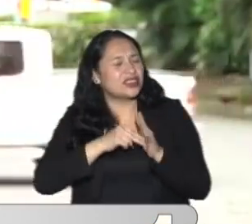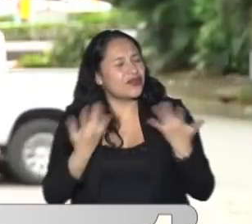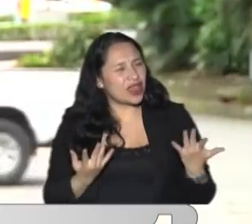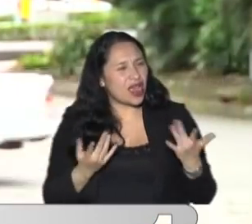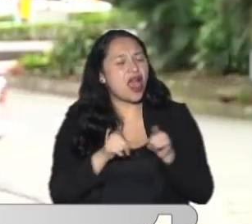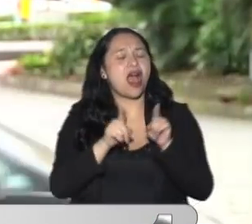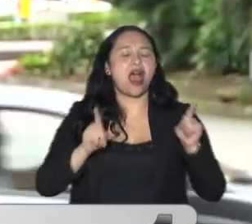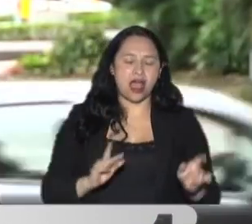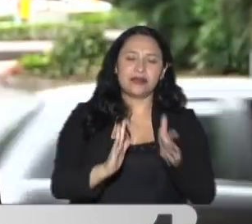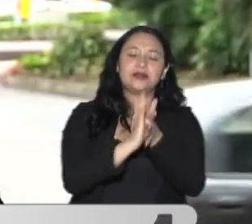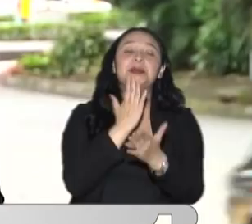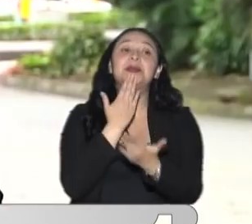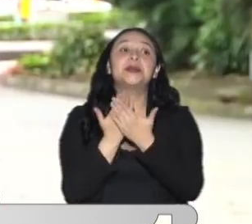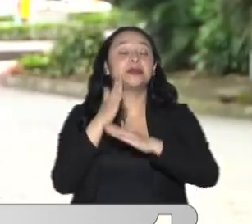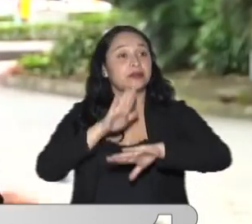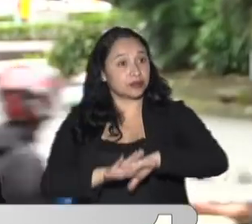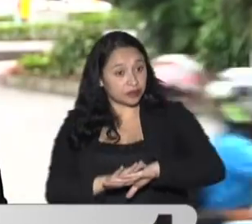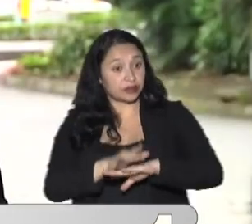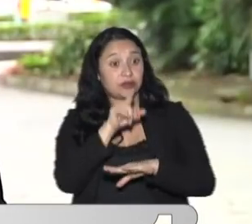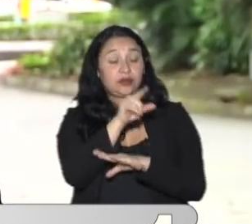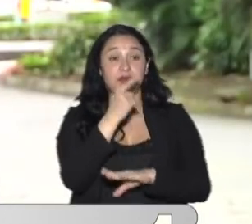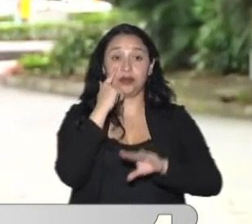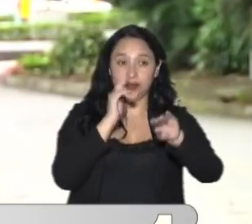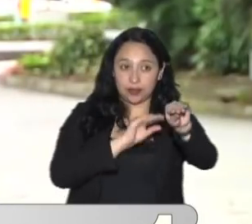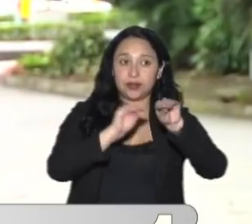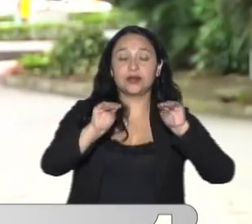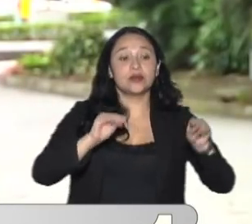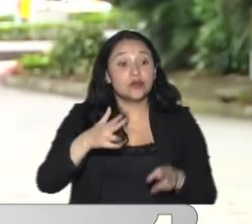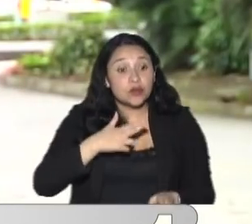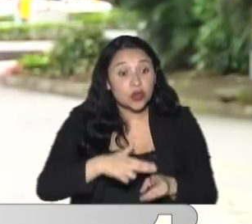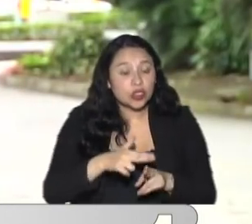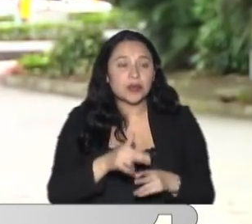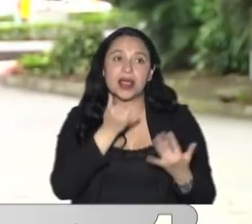Hola, buenas tardes. Esta alerta se declararía en las próximas horas